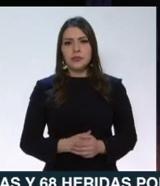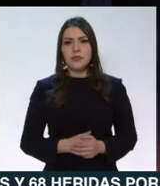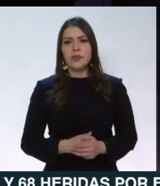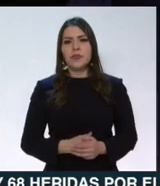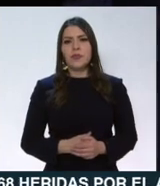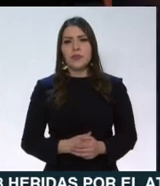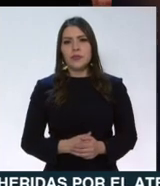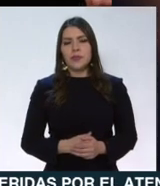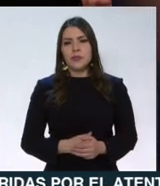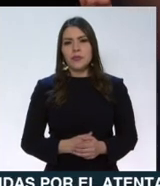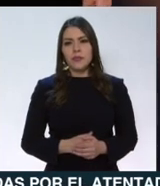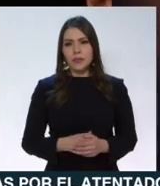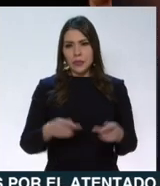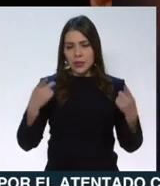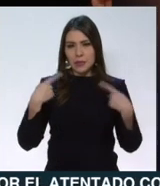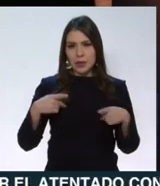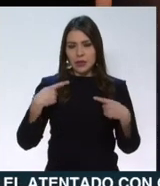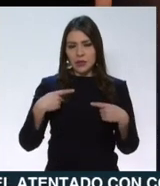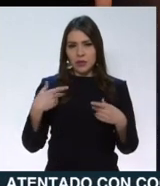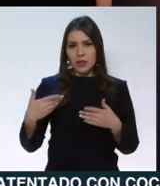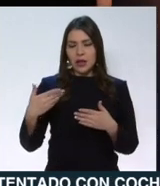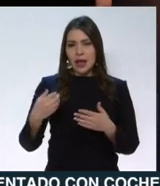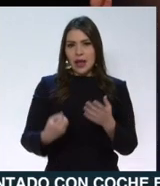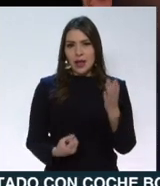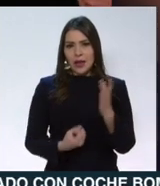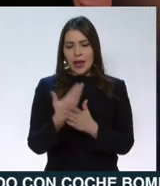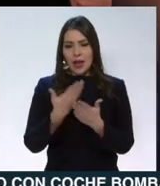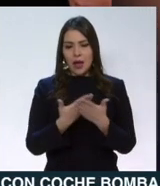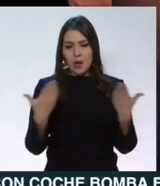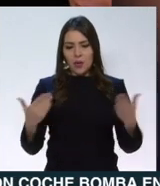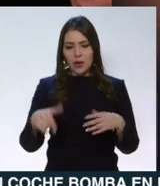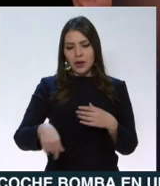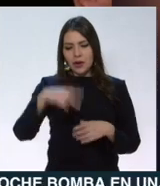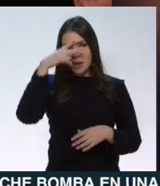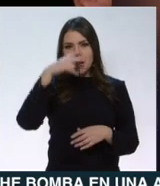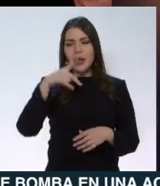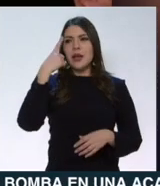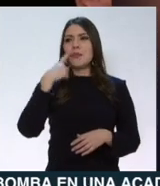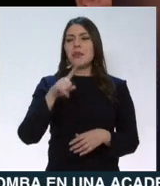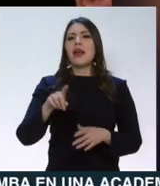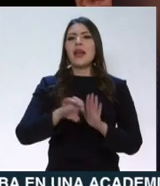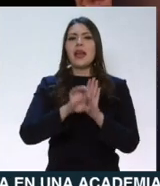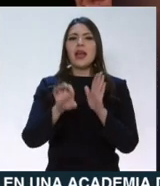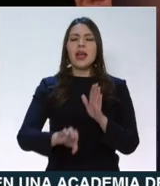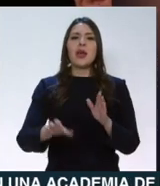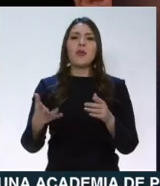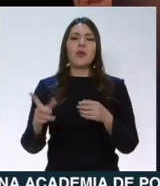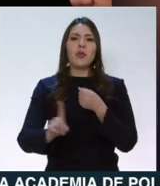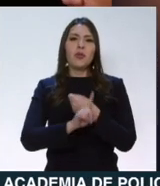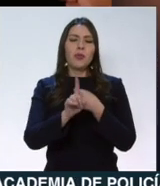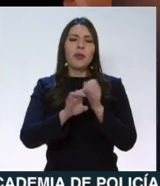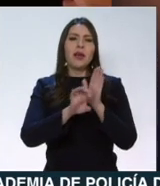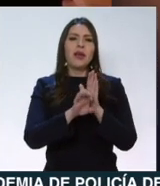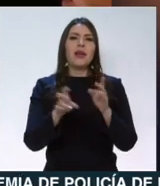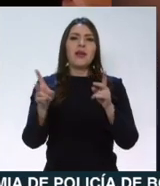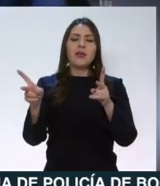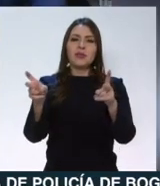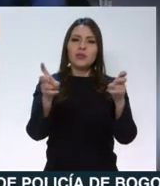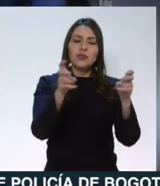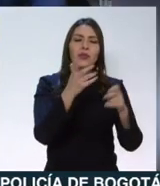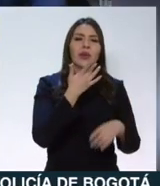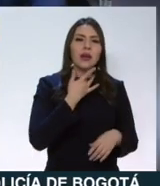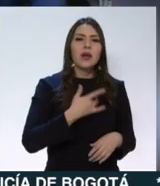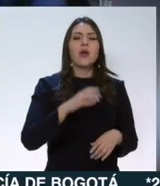jinetes del apocalipsis que están hoy en México, como es el robo del combustible, el tráfico de drogas, el tráfico